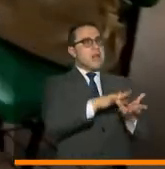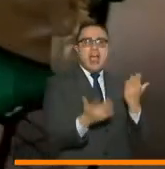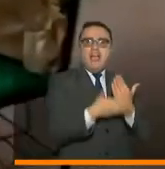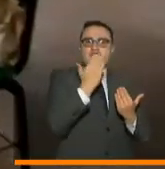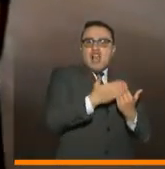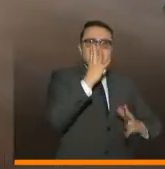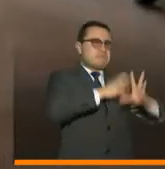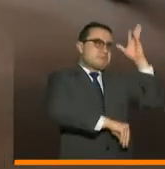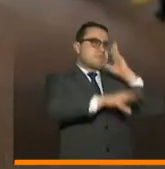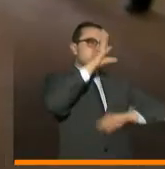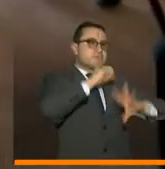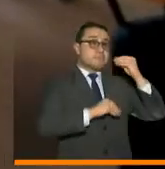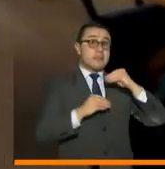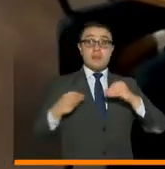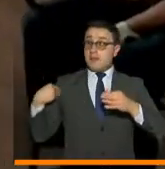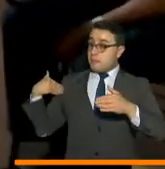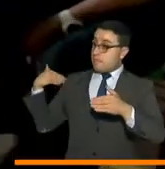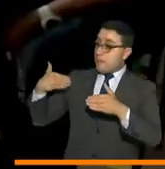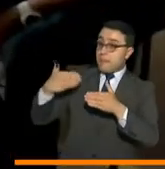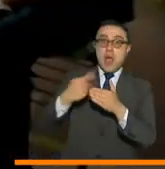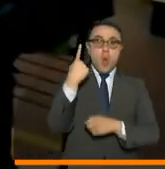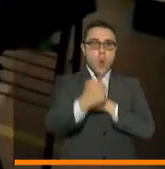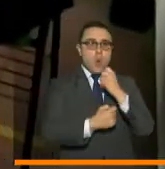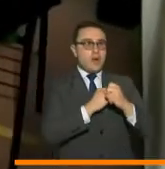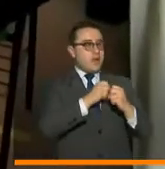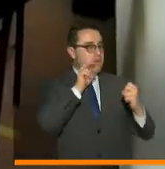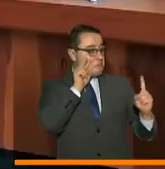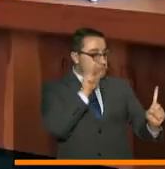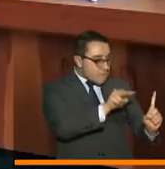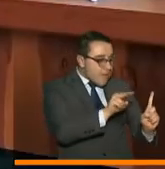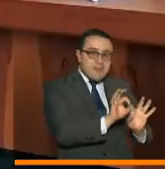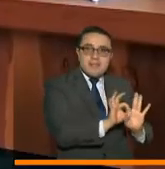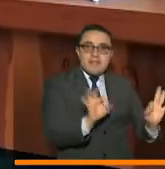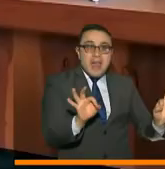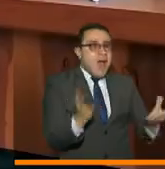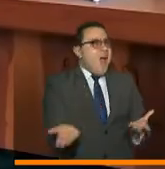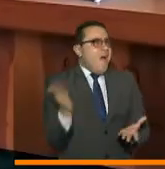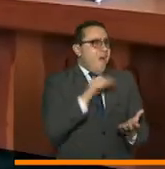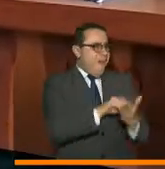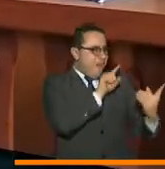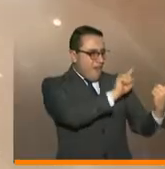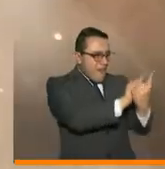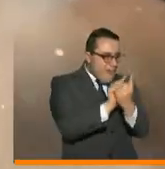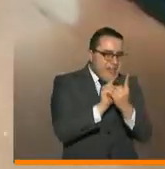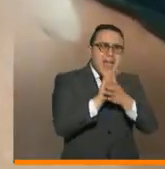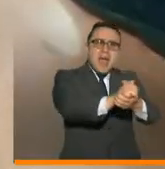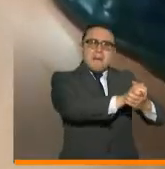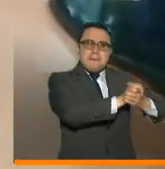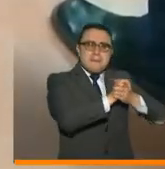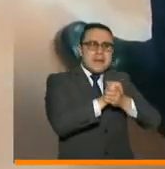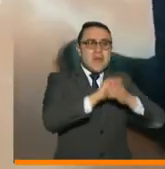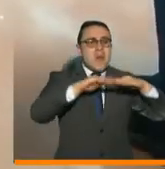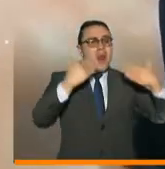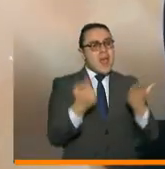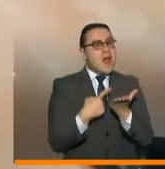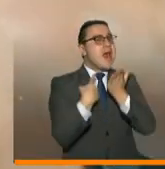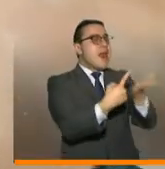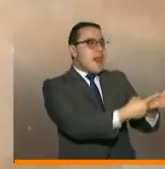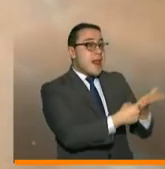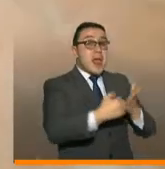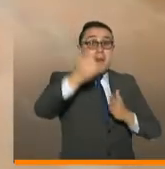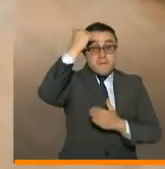Hace un año ya no nos veíamos y ver los mismos amigos, charlar en el colegio, hablar